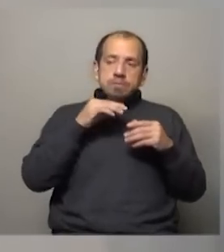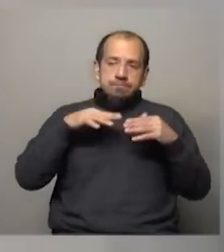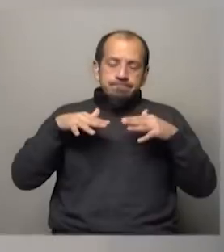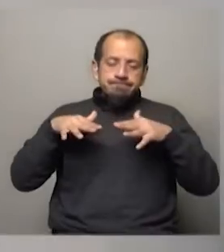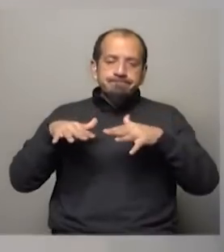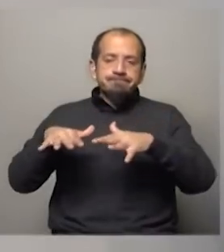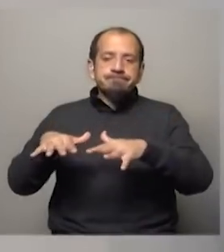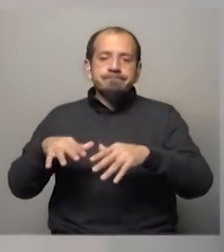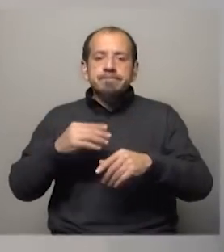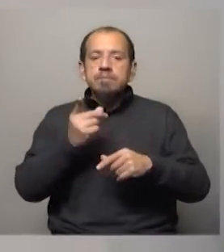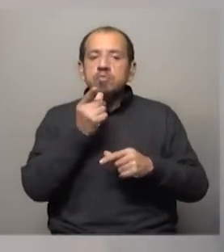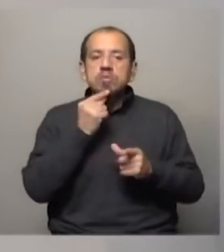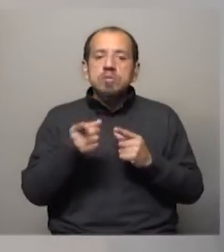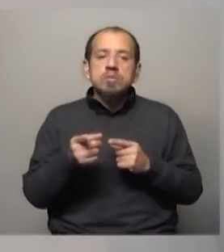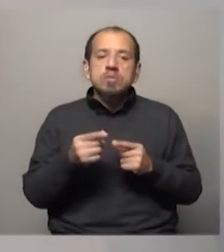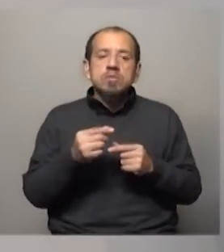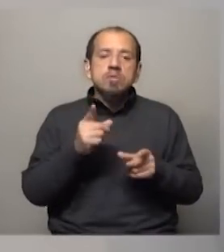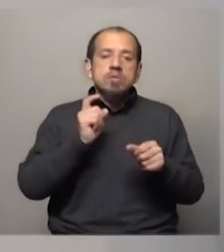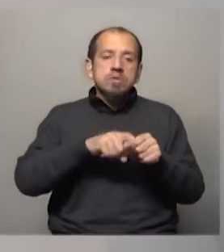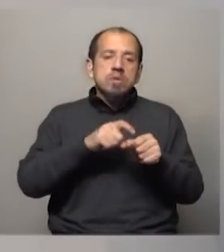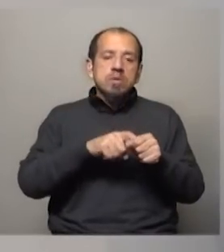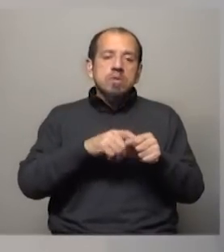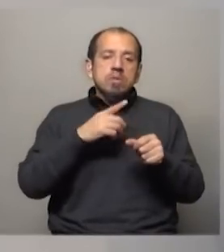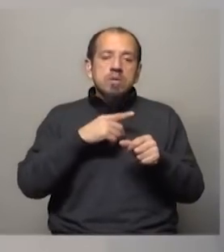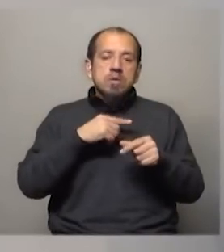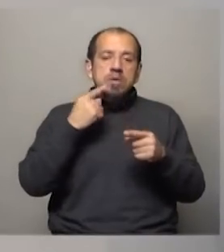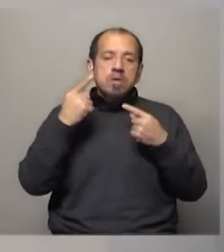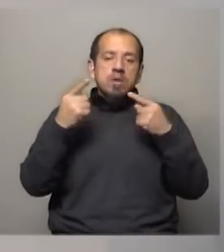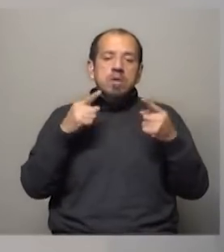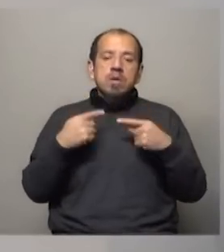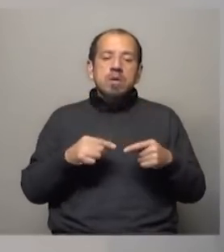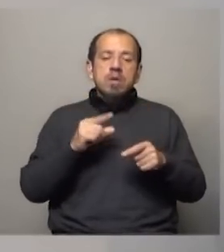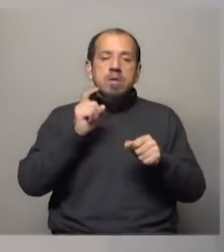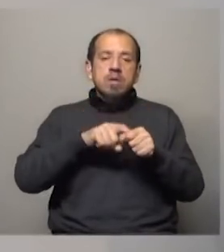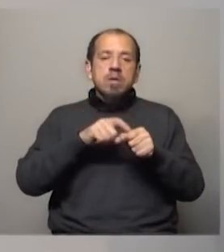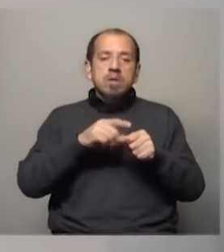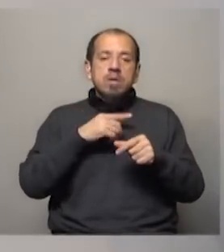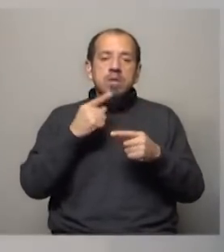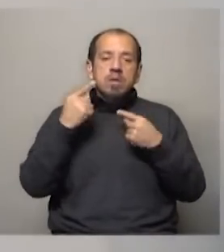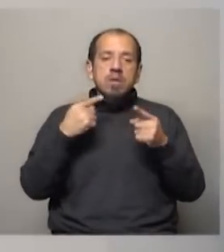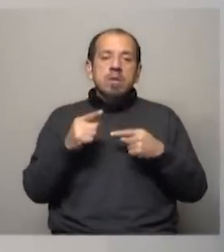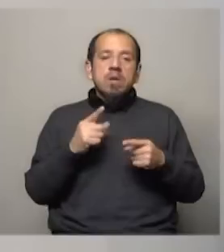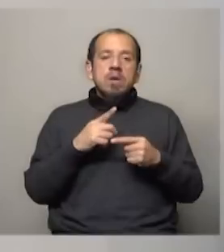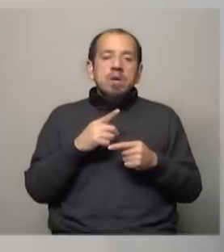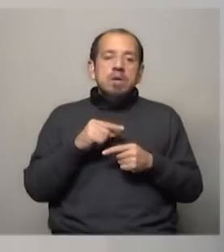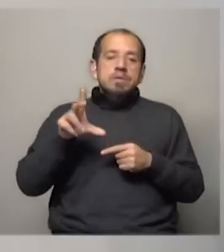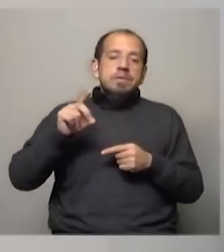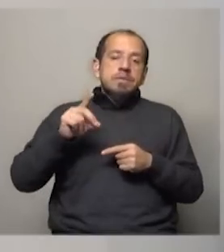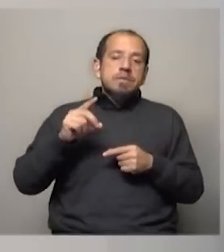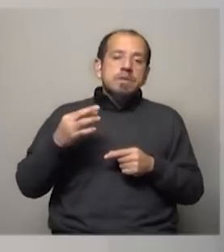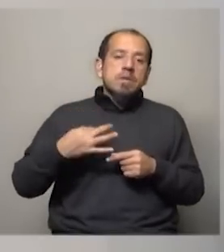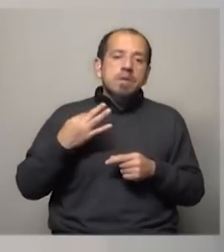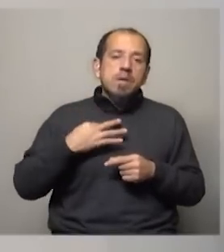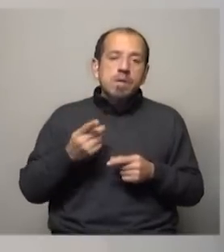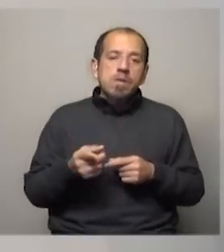la policía francesa está sindicalizada hay distintos tipos de sindicatos y hace 30 años más o menos